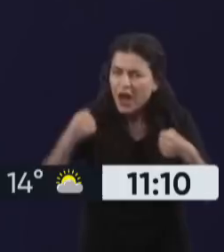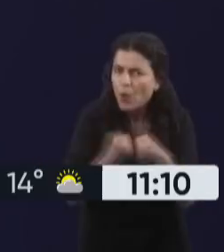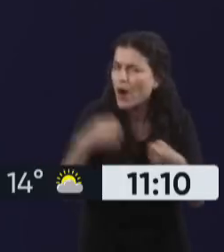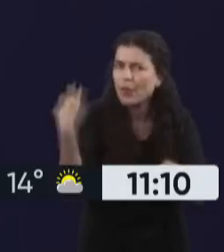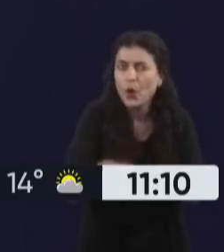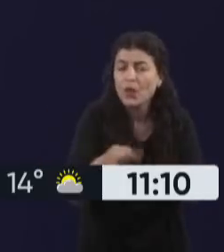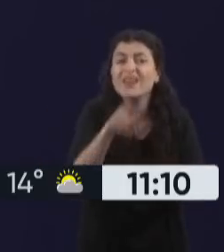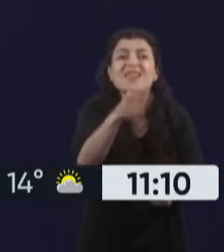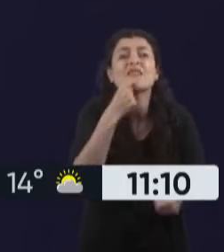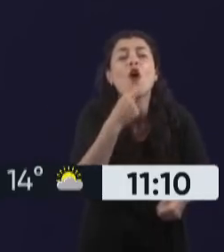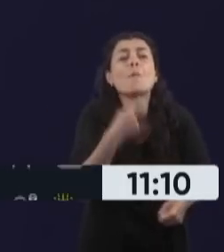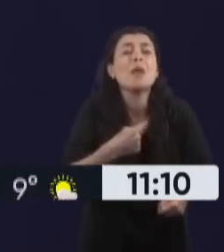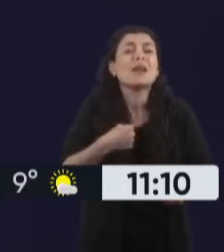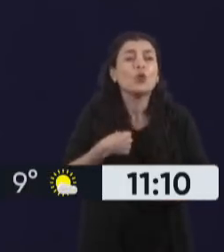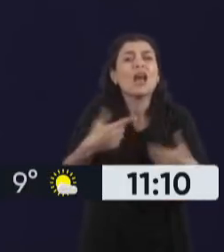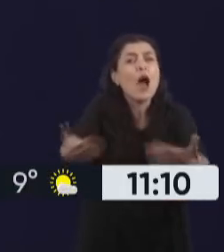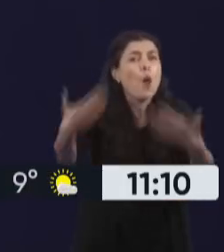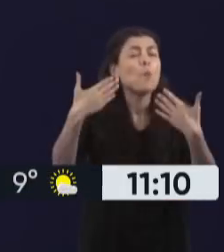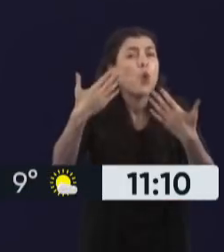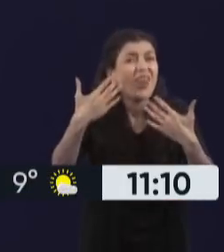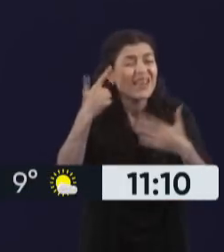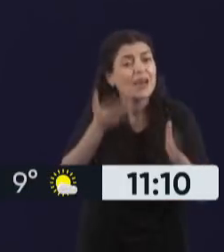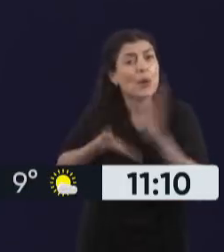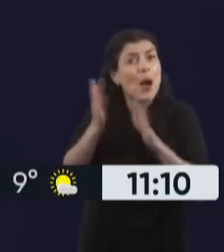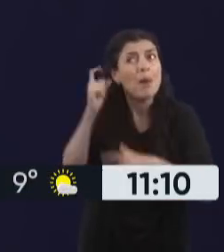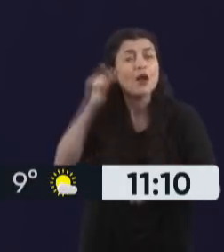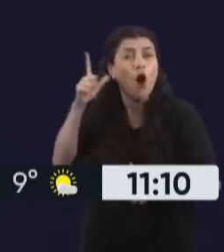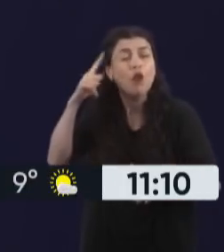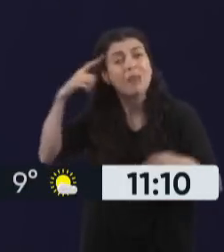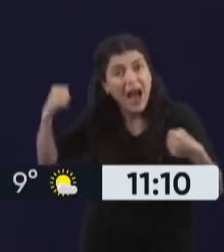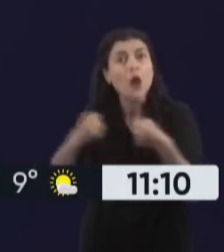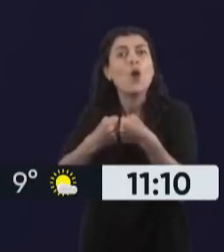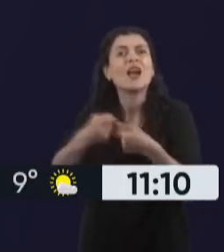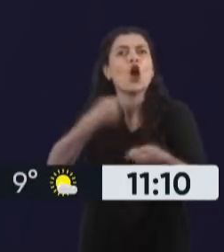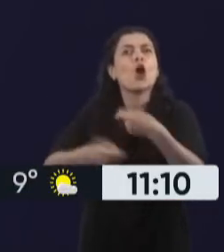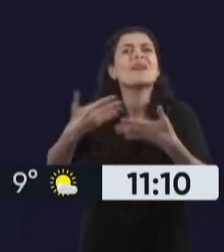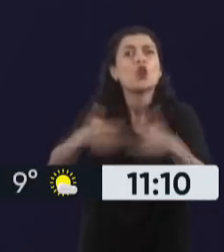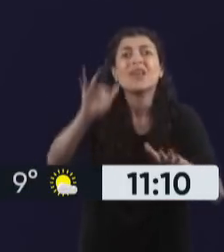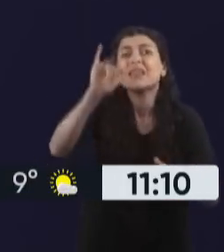efectivamente, si la pregunta es si es posible avanzar en un tratado de libre comercio, la respuesta claramente es que sí.